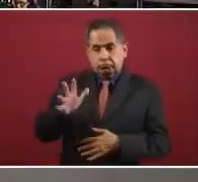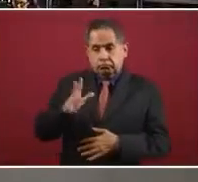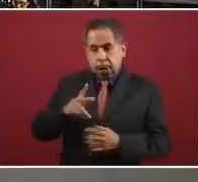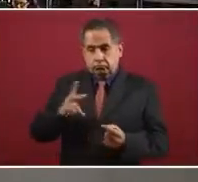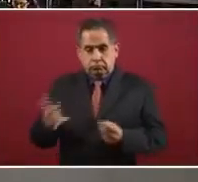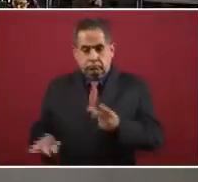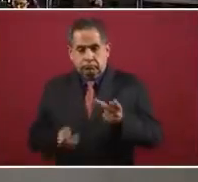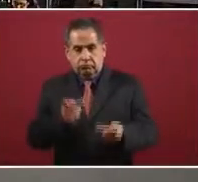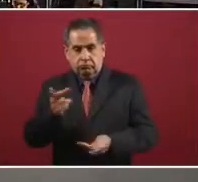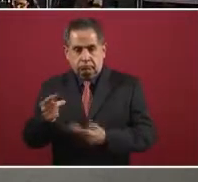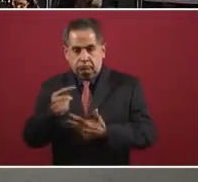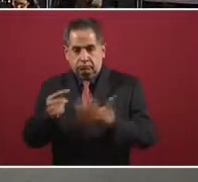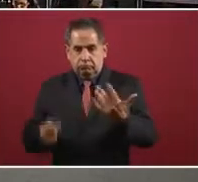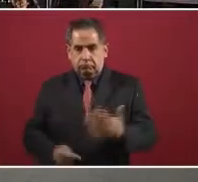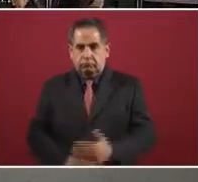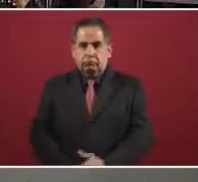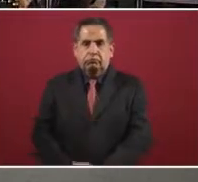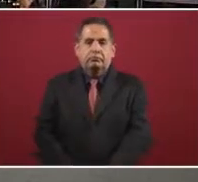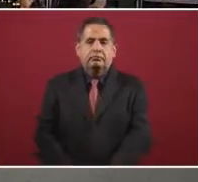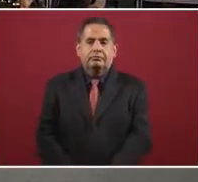preguntas.